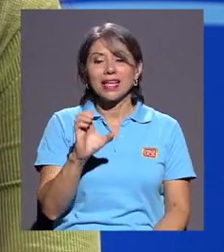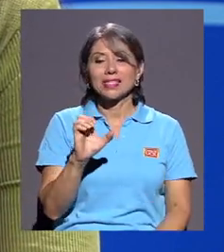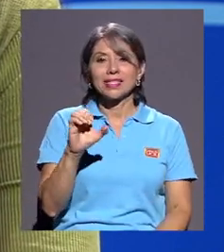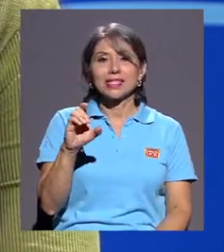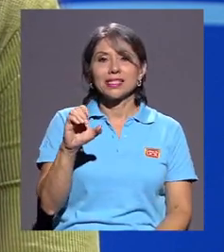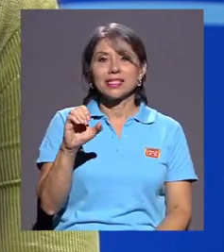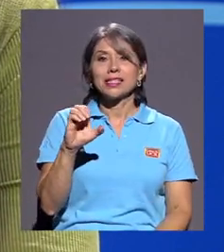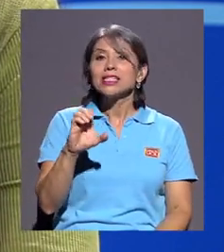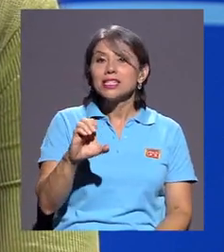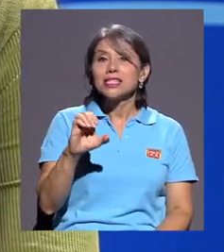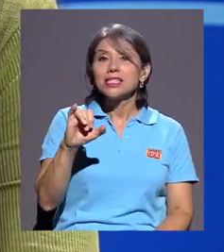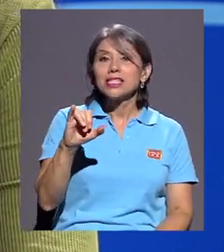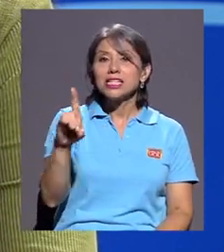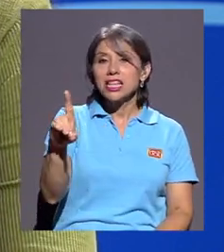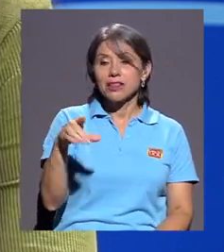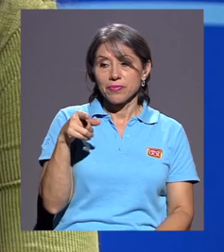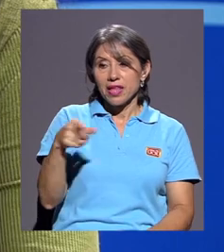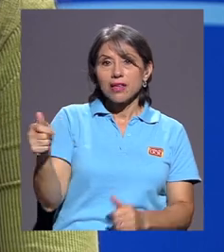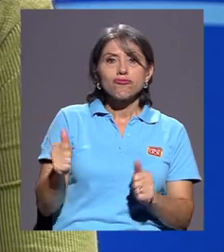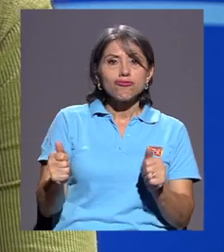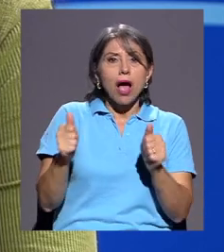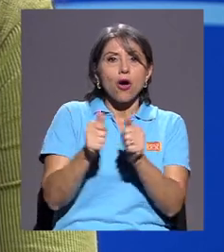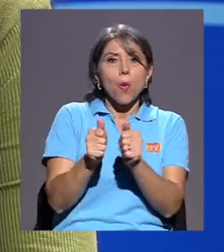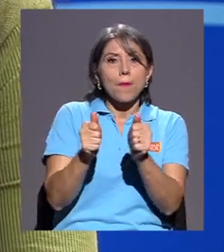La CID lo que da esencialmente